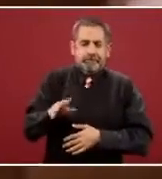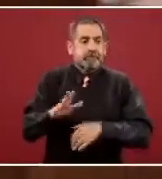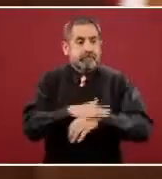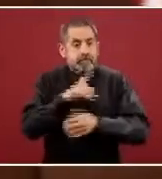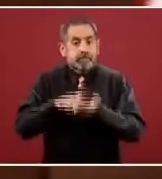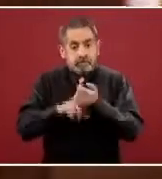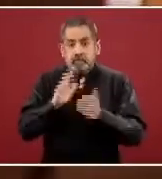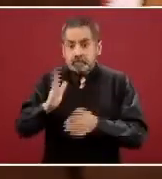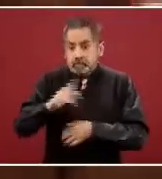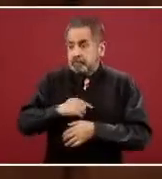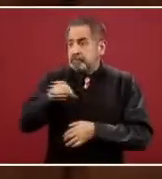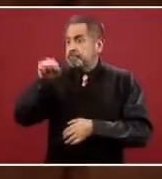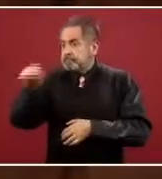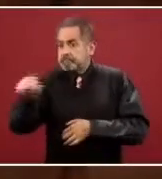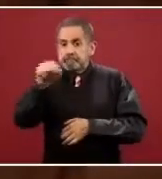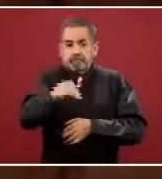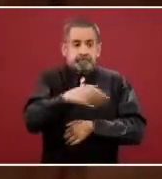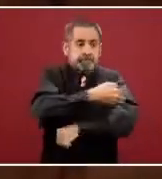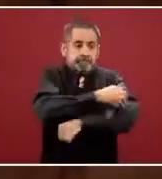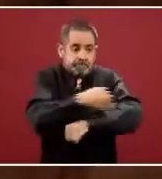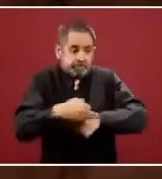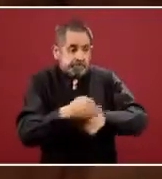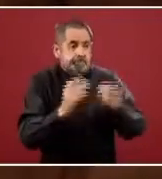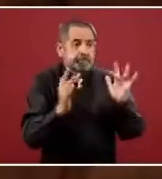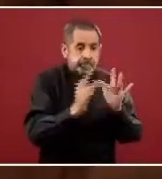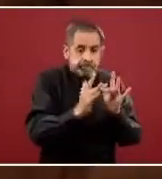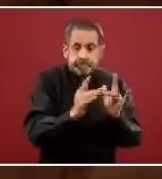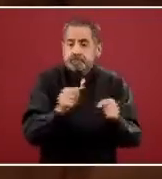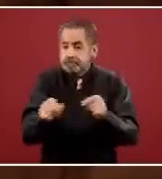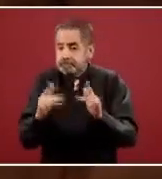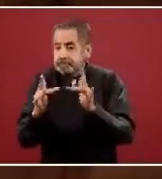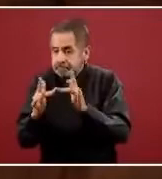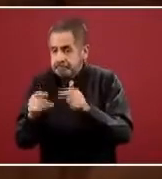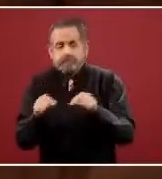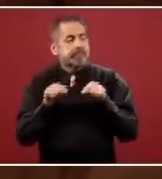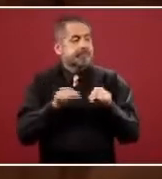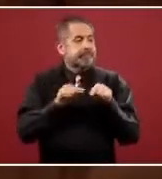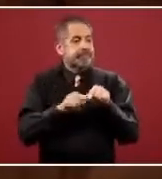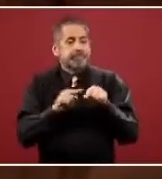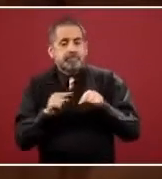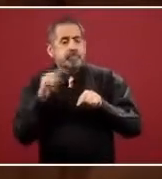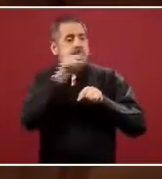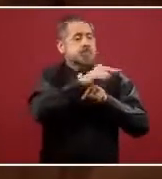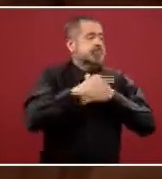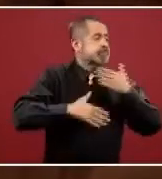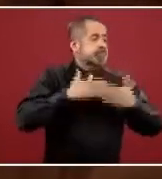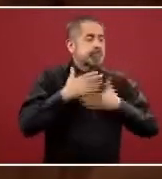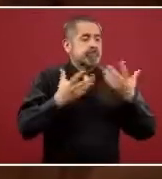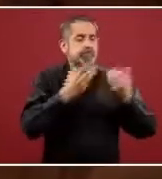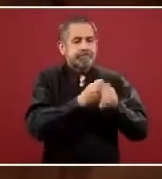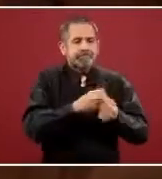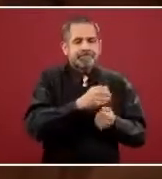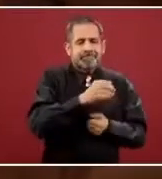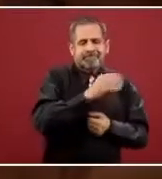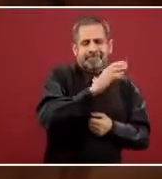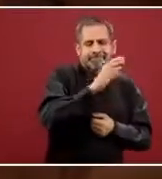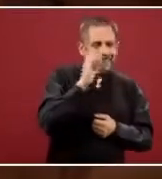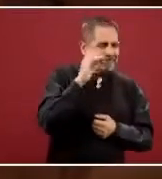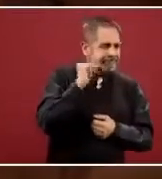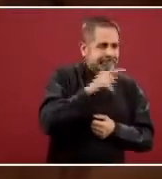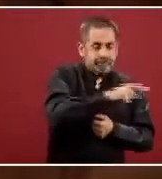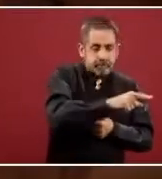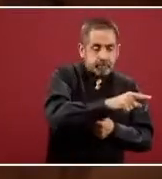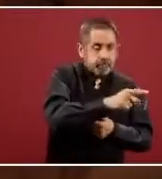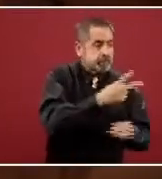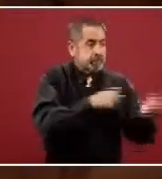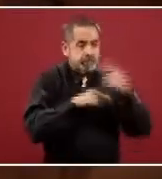varios casos de familias que fueron precisamente a disfrutar algunos días en Val, California, y se están registrando